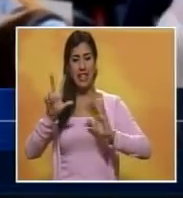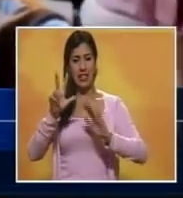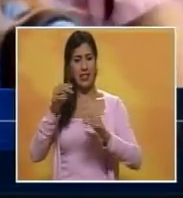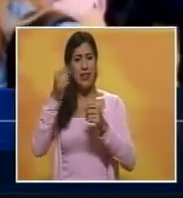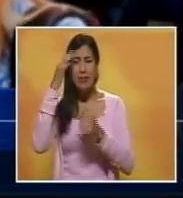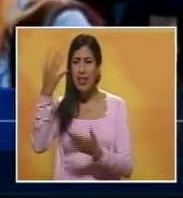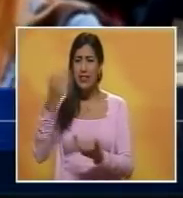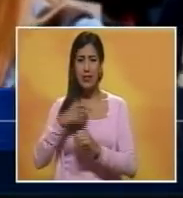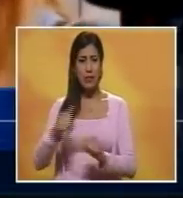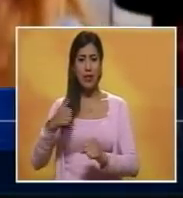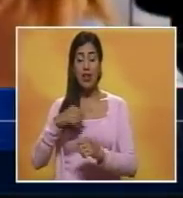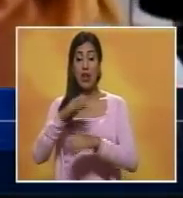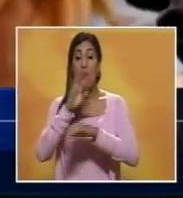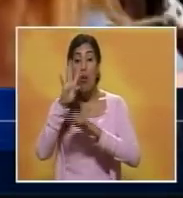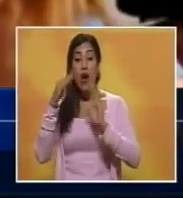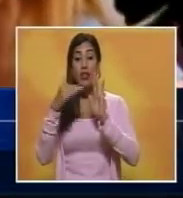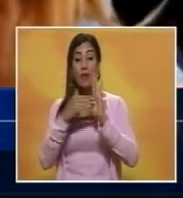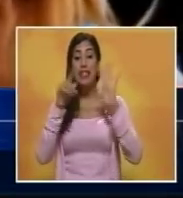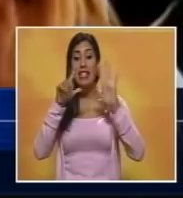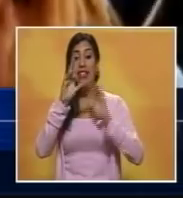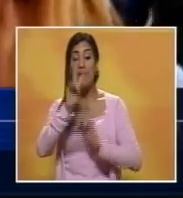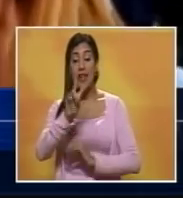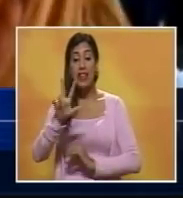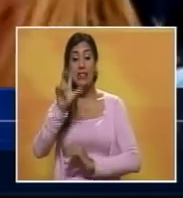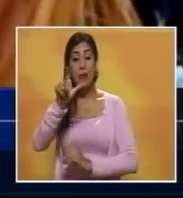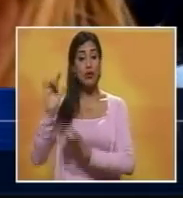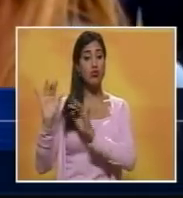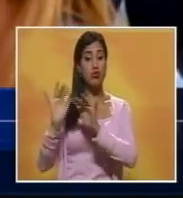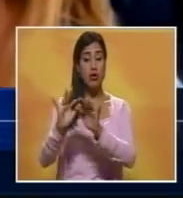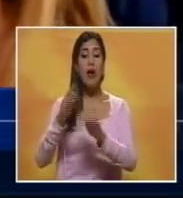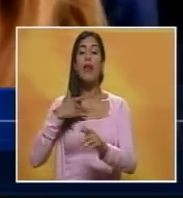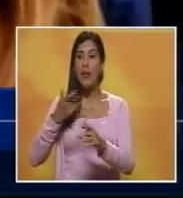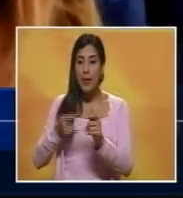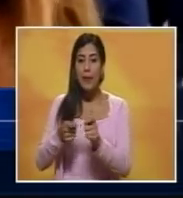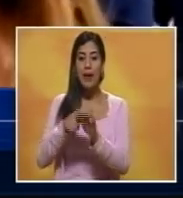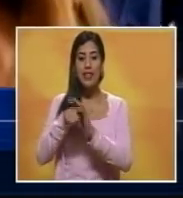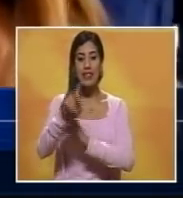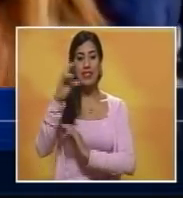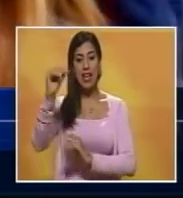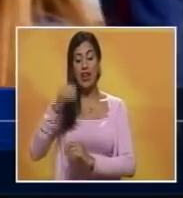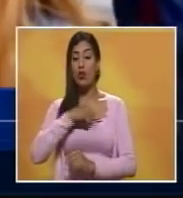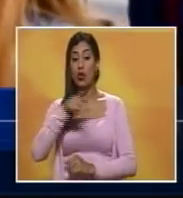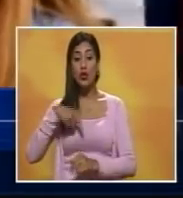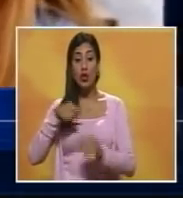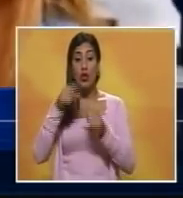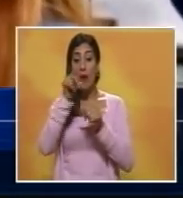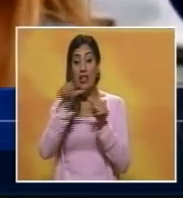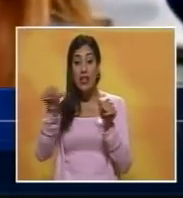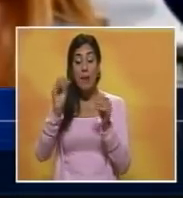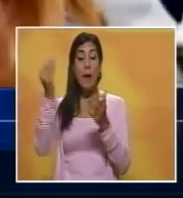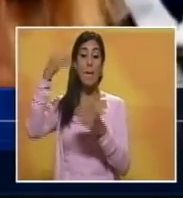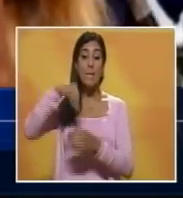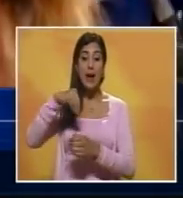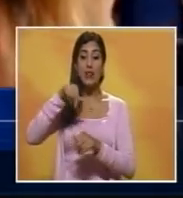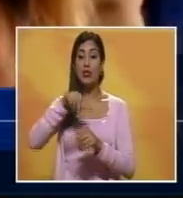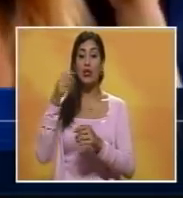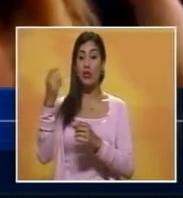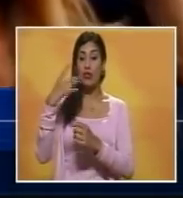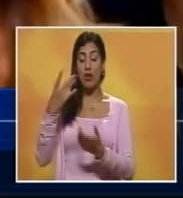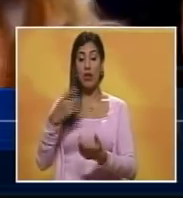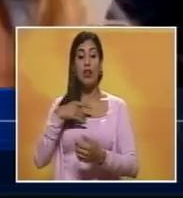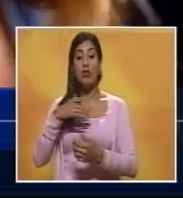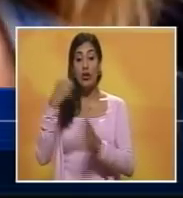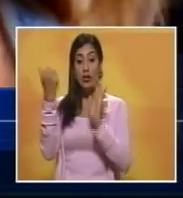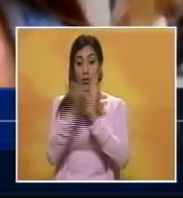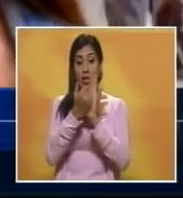4.723. Imagínate tú, hay que esperar que pasen 4.723 personas para uno poder salir de aquí. O sea, que nos quedaremos una semana más aquí esperando que nos saquen, que